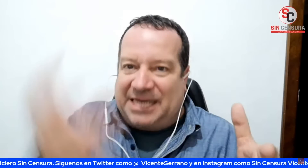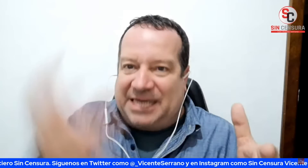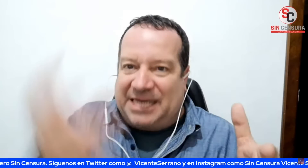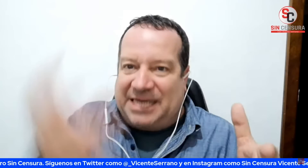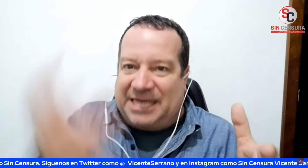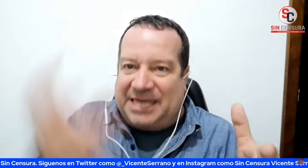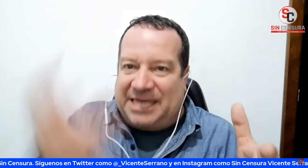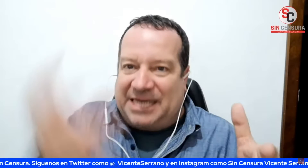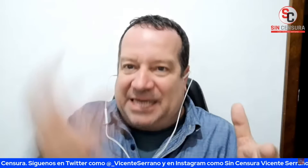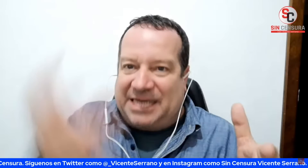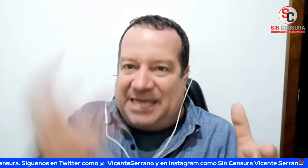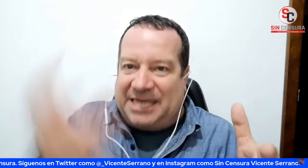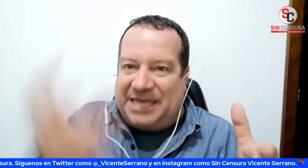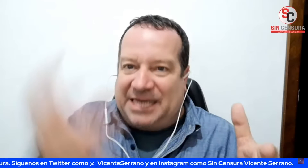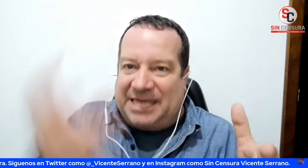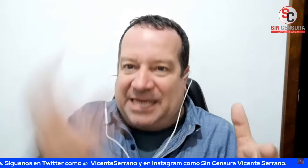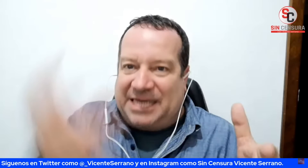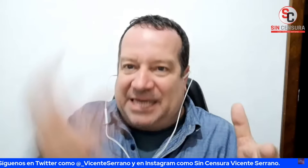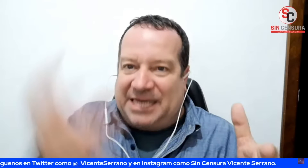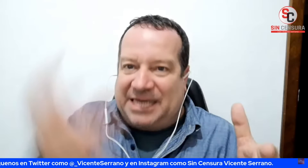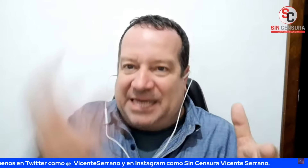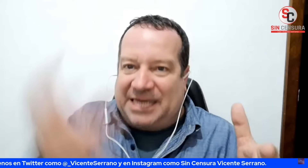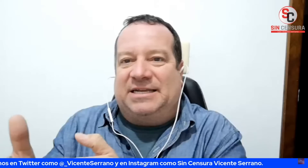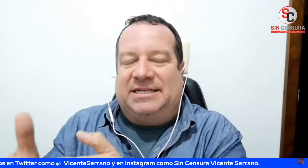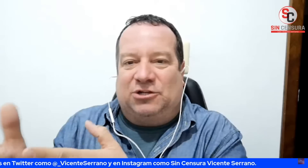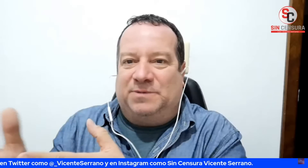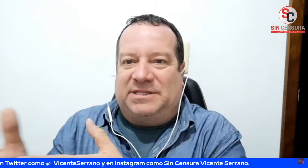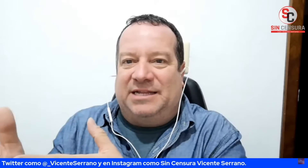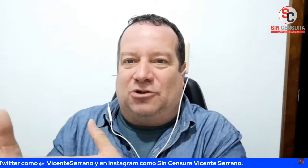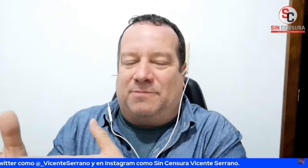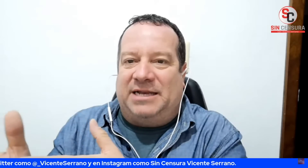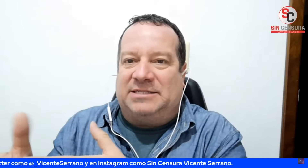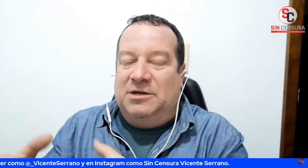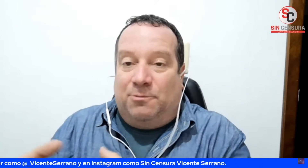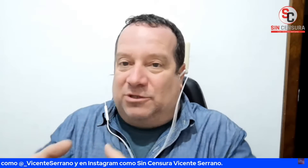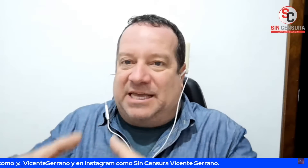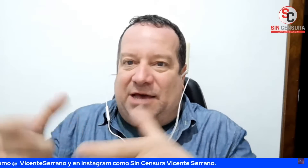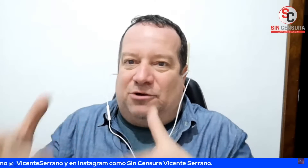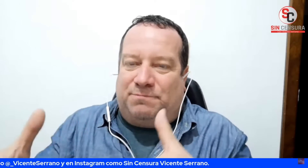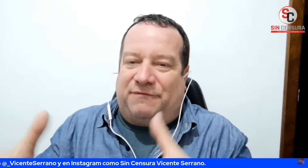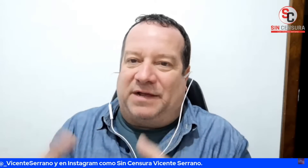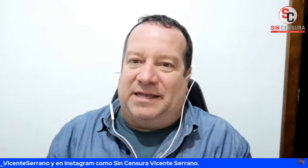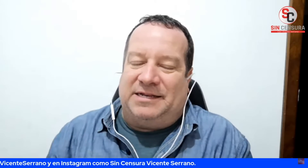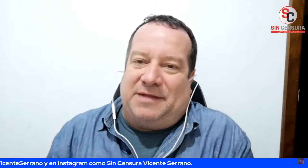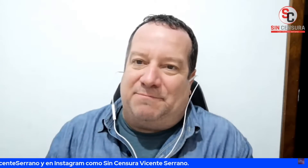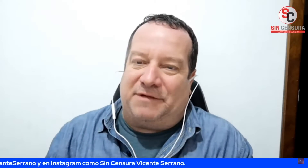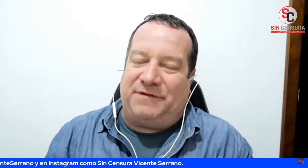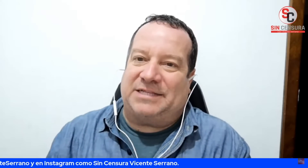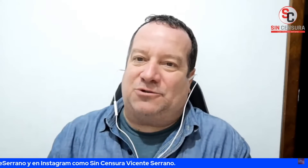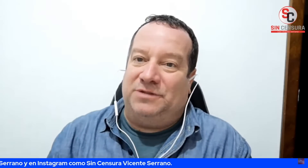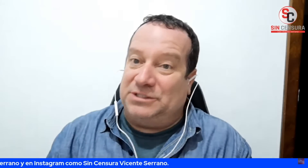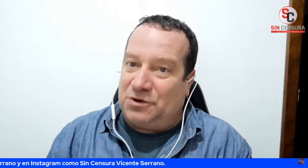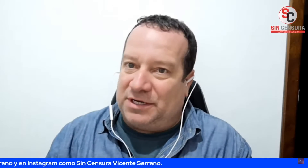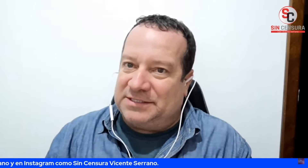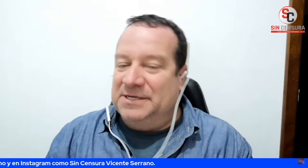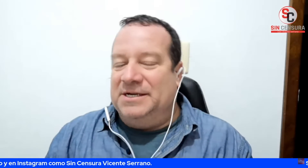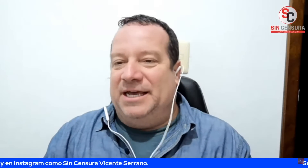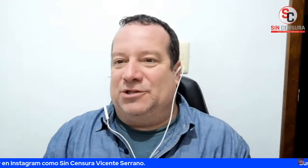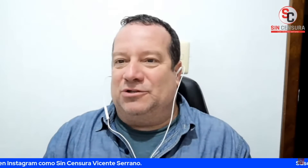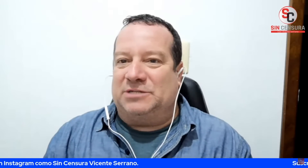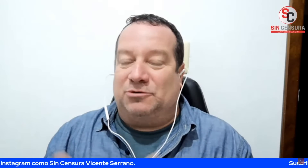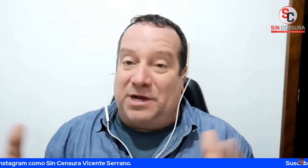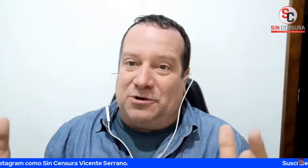modernizaron, por así decirlo, todos estos hospitales y ahora que ya pasan a ser hospitales normales, pues quedaron en perfectas